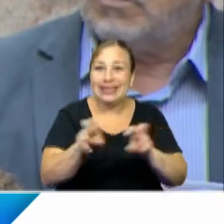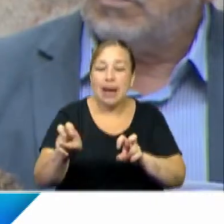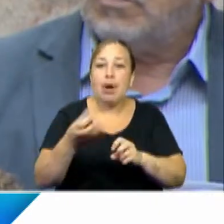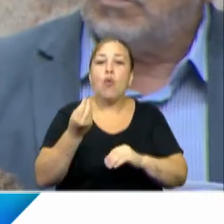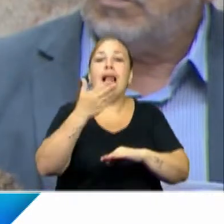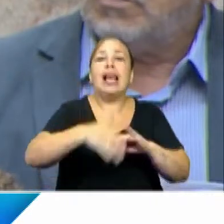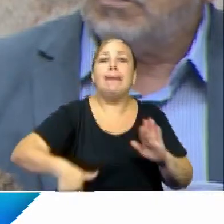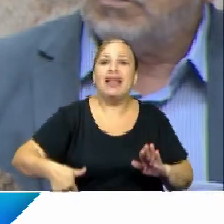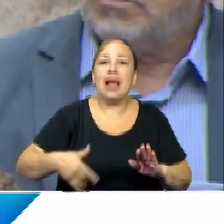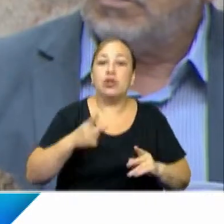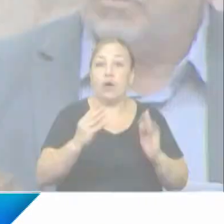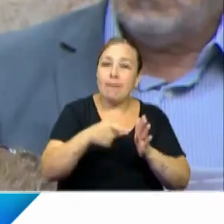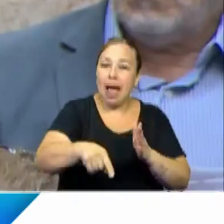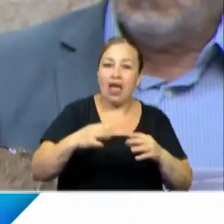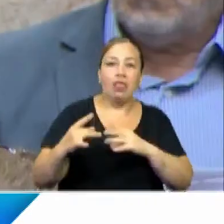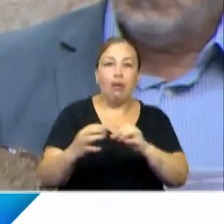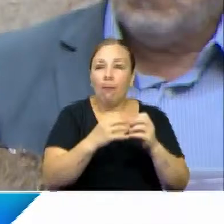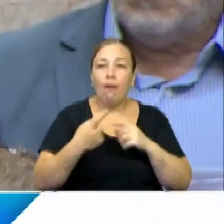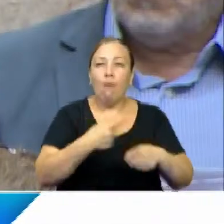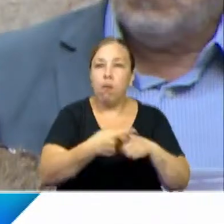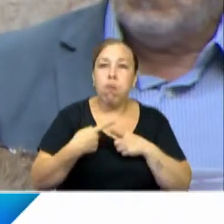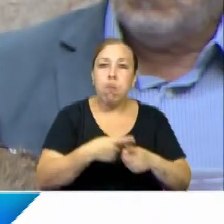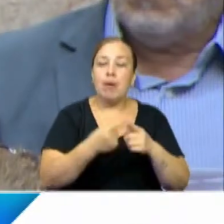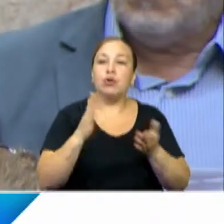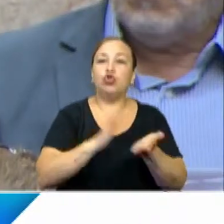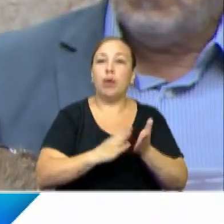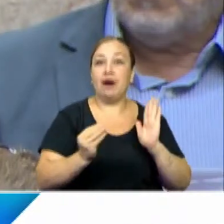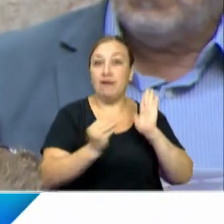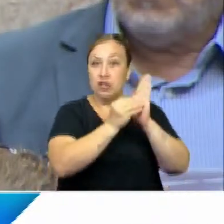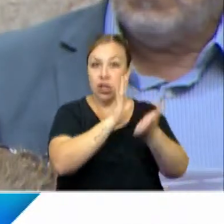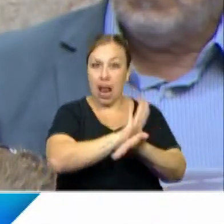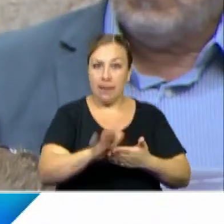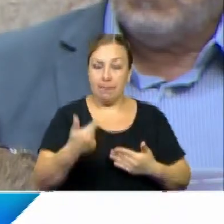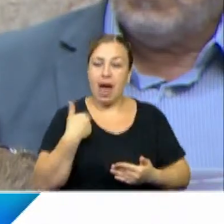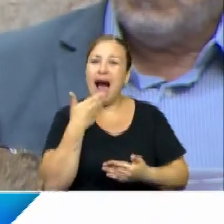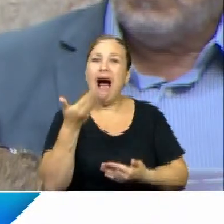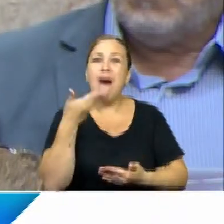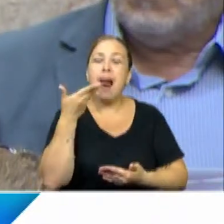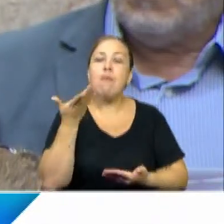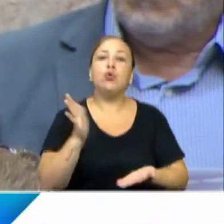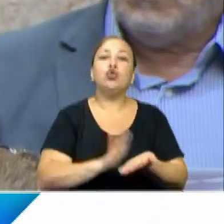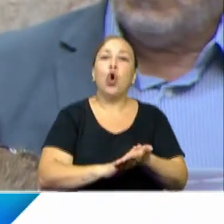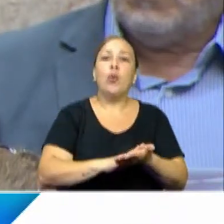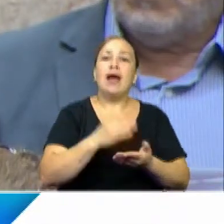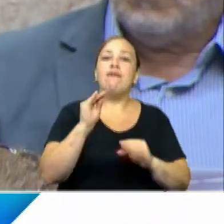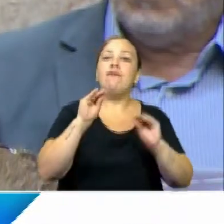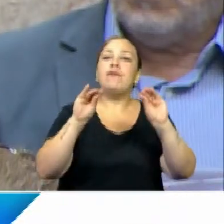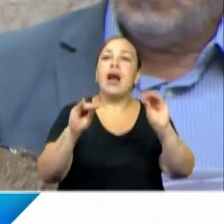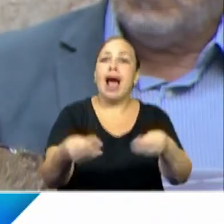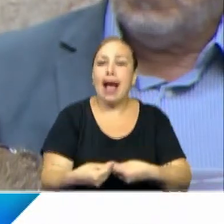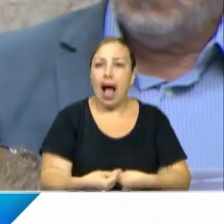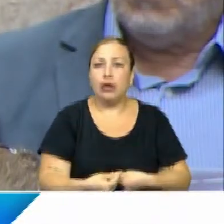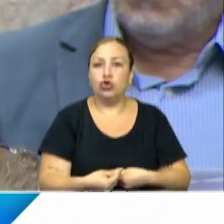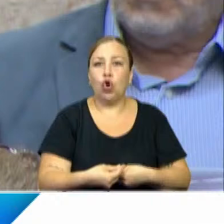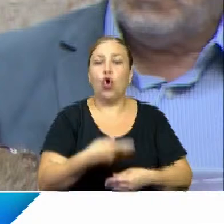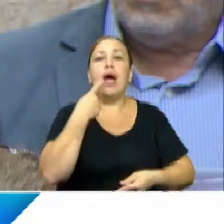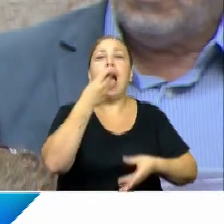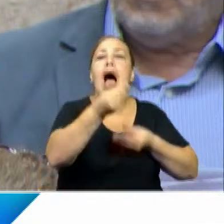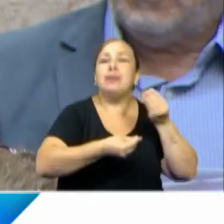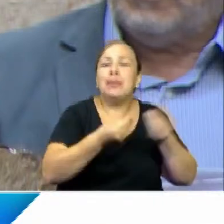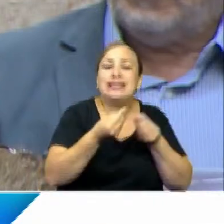limitaciones que tiene la ficha limpia. De lo que estamos hablando es del fracaso del sistema de administración de